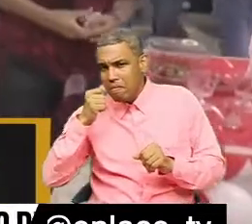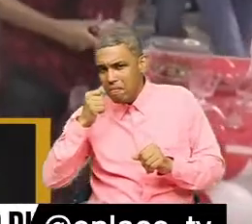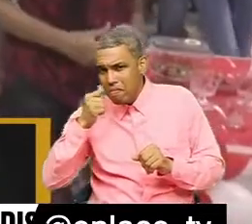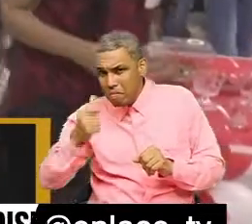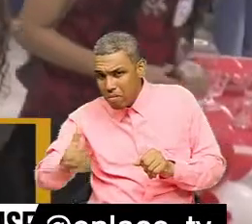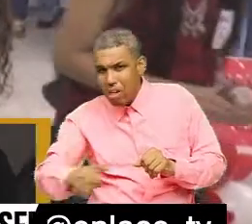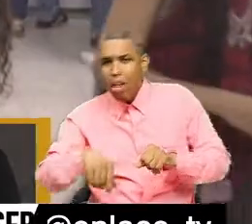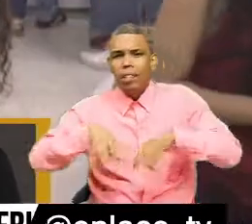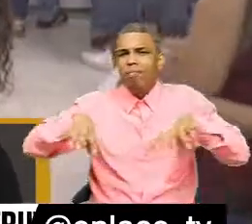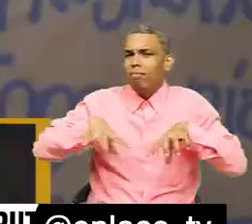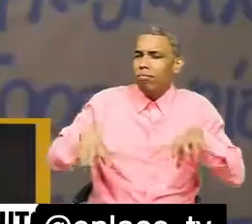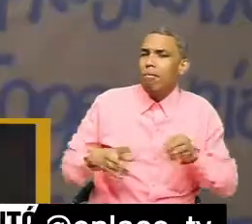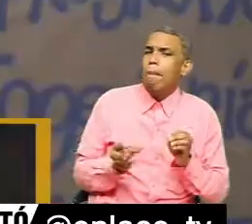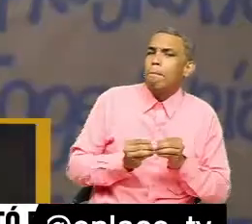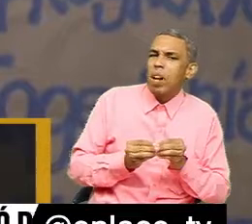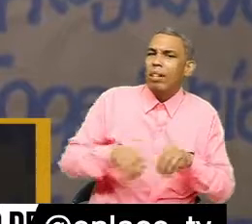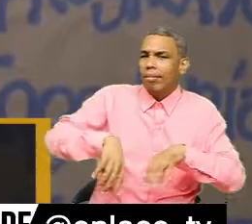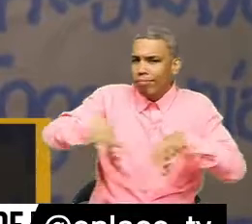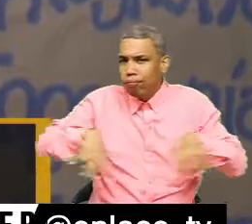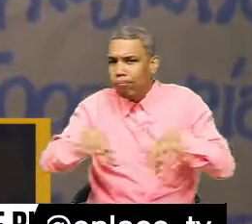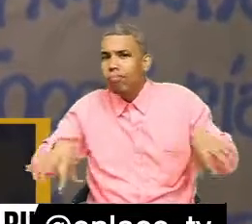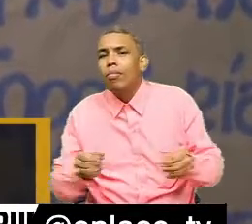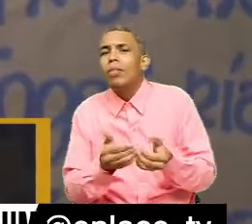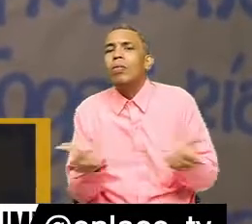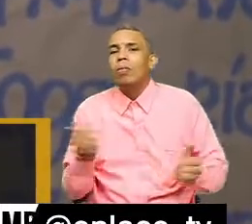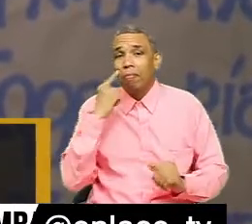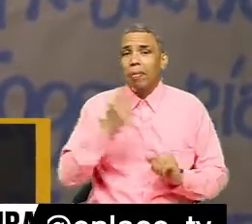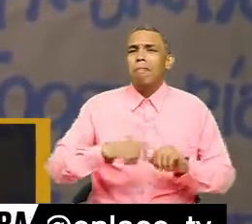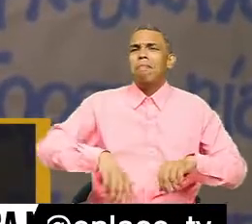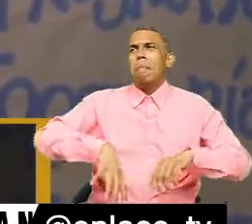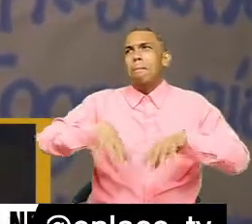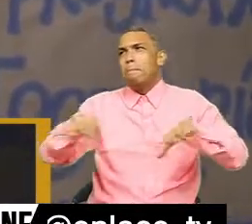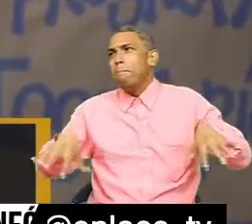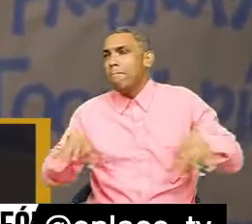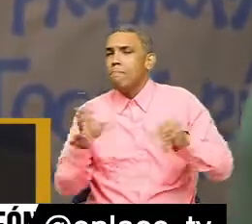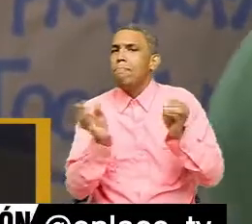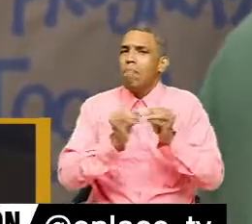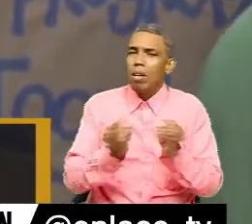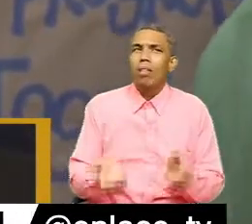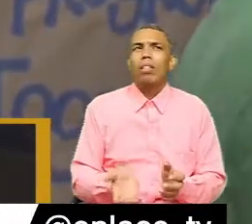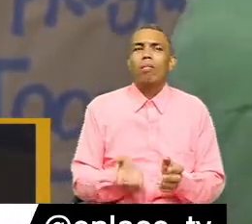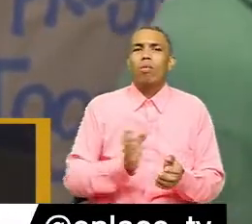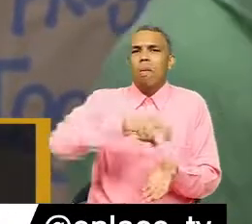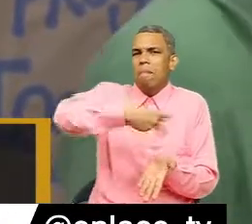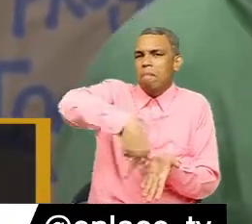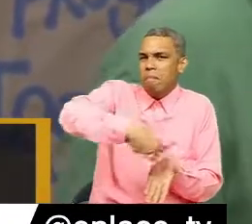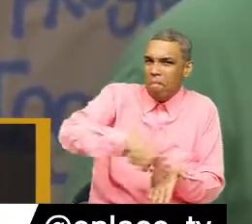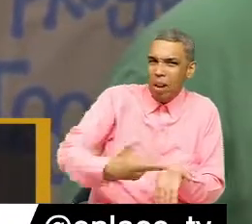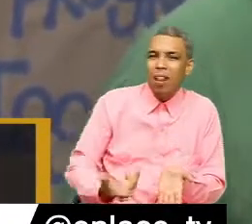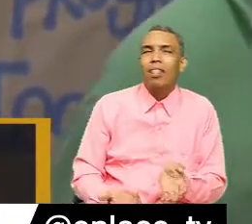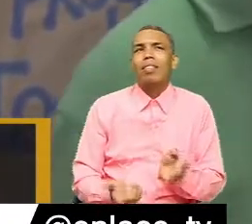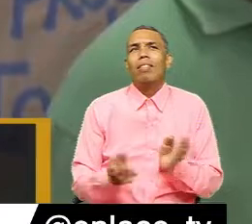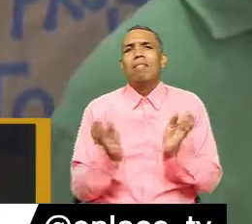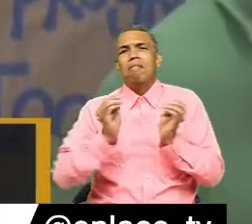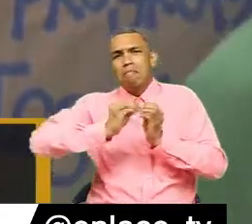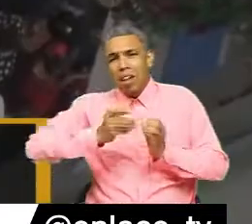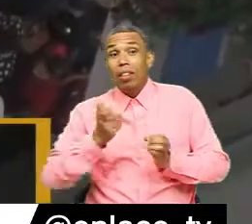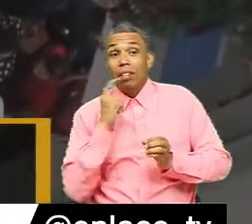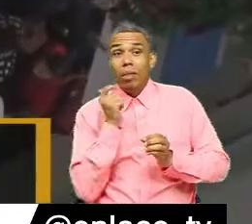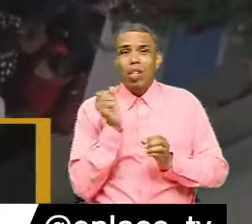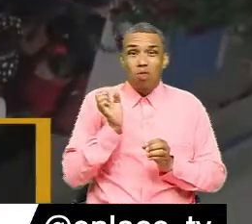esta celebración. Muestras culturales, vamos a tener danzas, vamos a estar con la Feria del Crédito, también muy importante. Se han unido entidades financieras